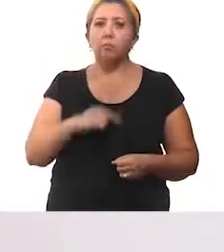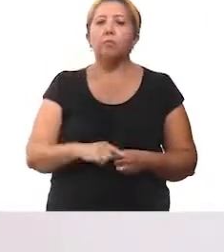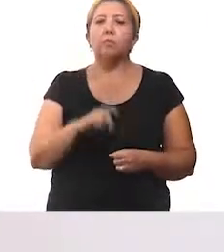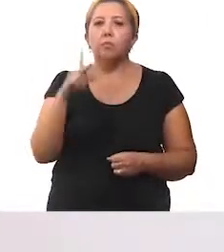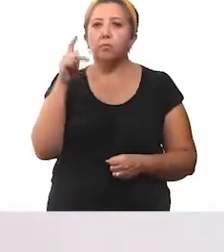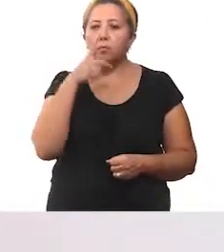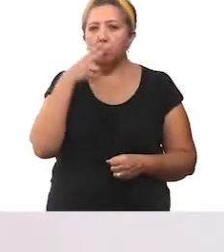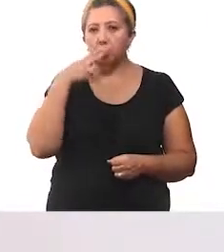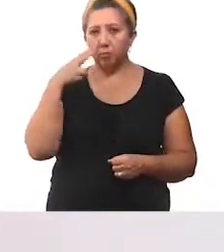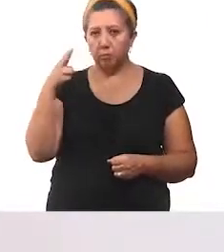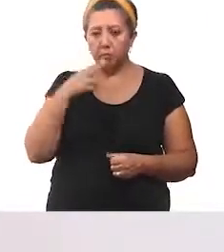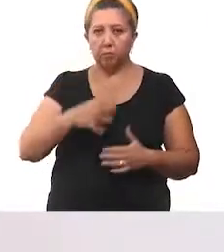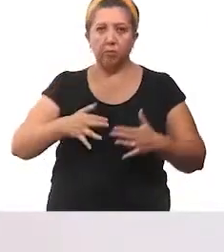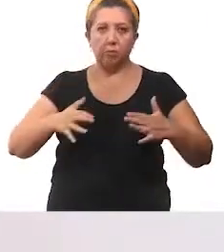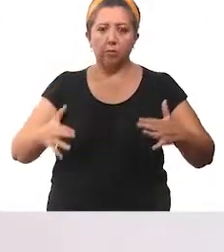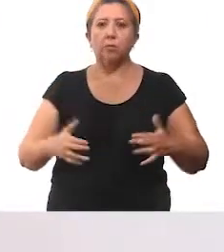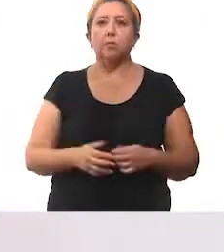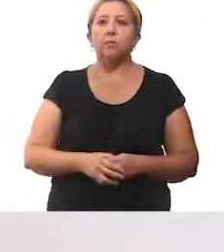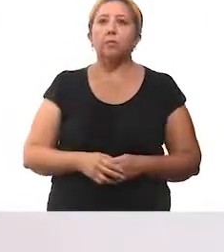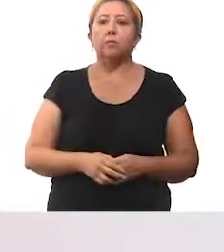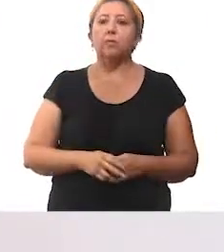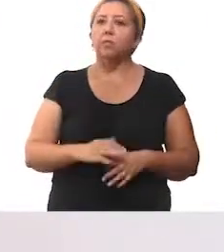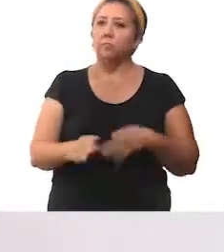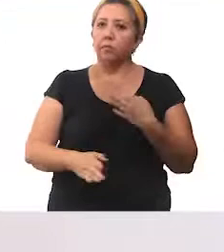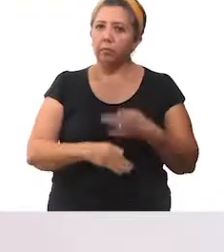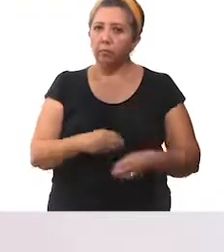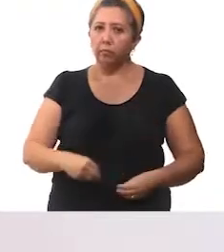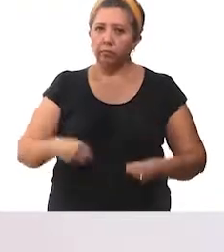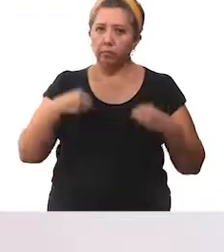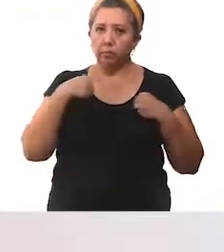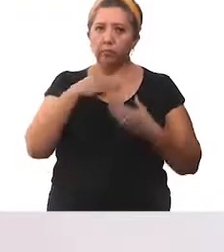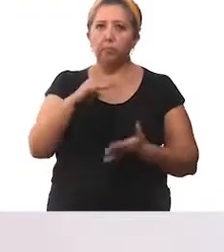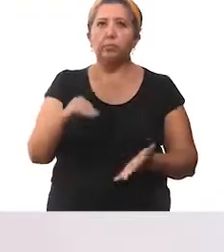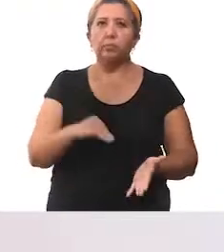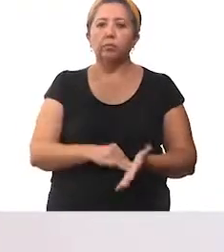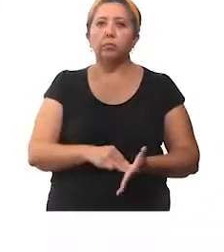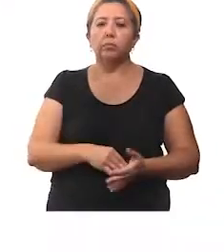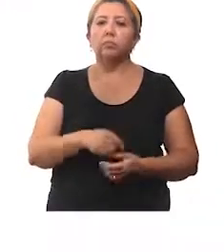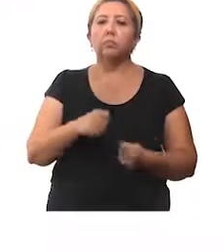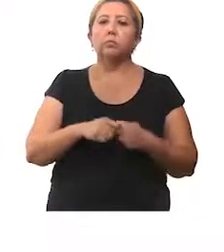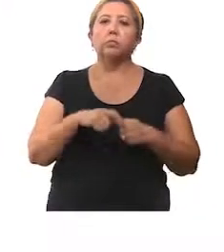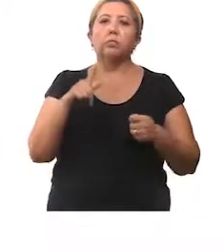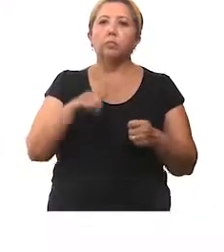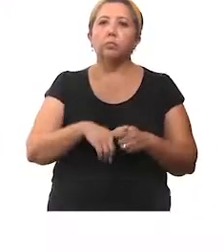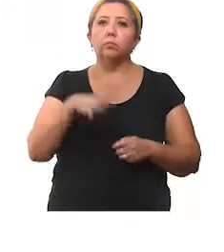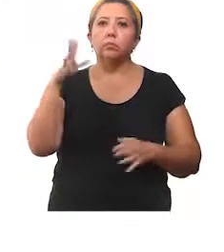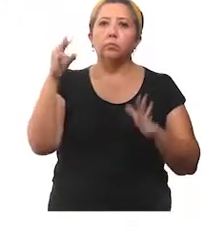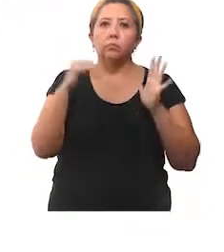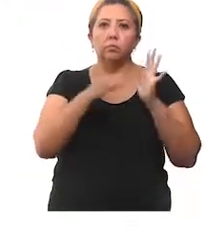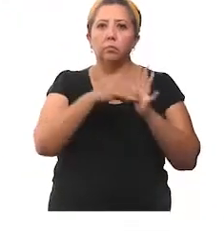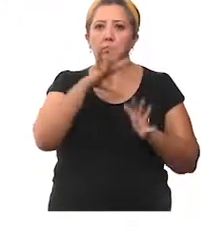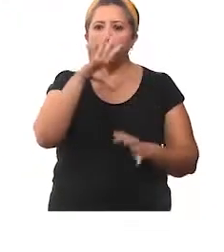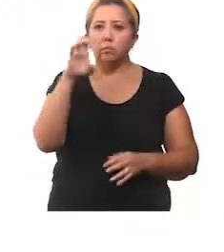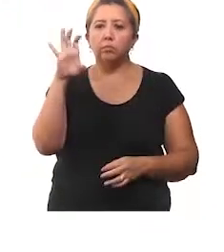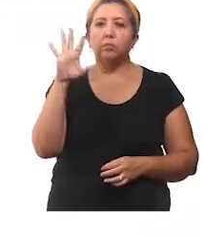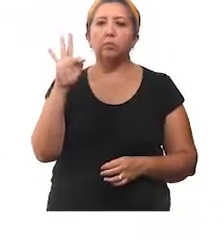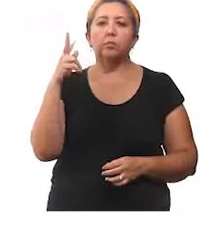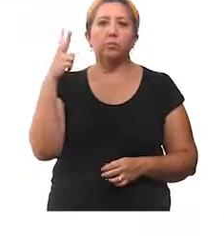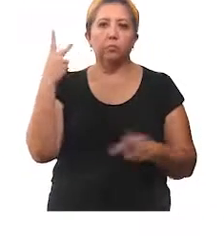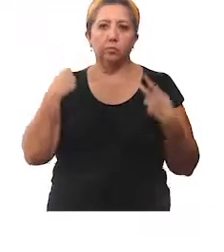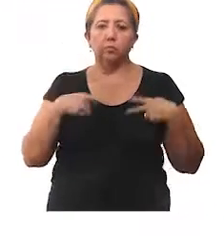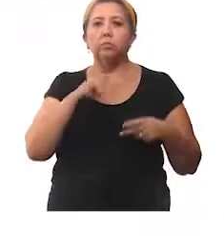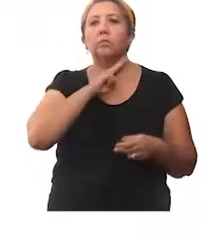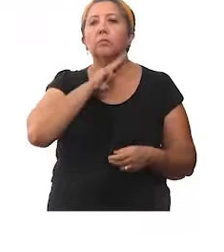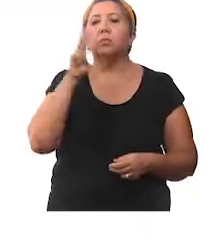crónica, hepatopatía, tabaquismo y obesidad. Todos residían en Mérida. En total, son 4.542